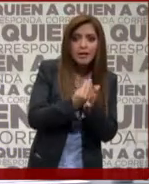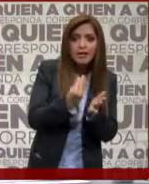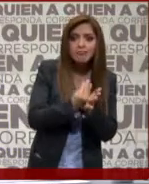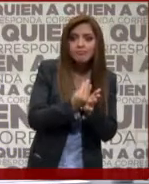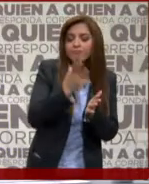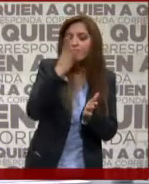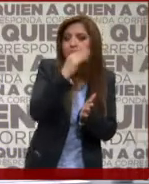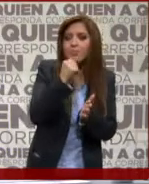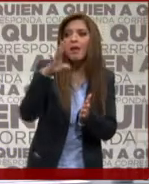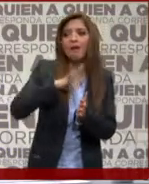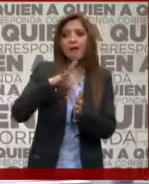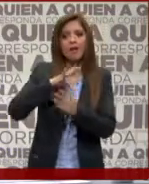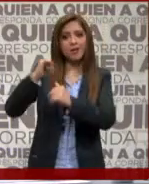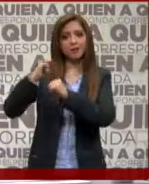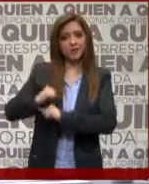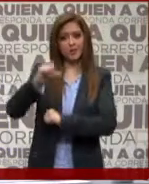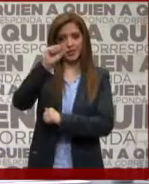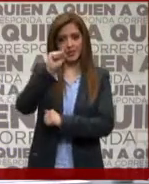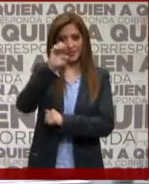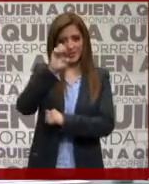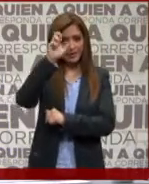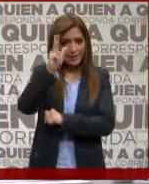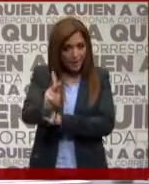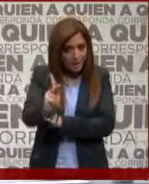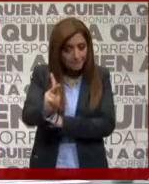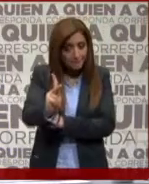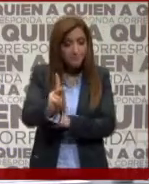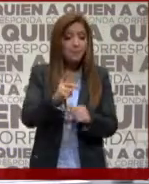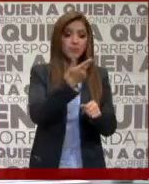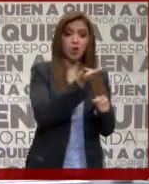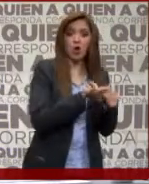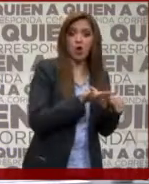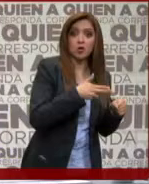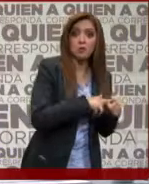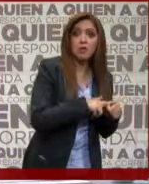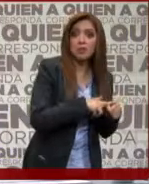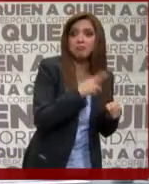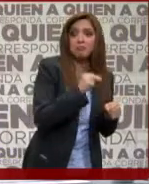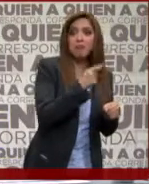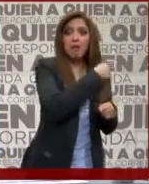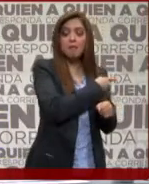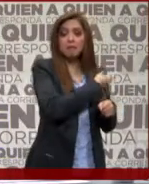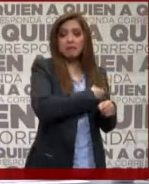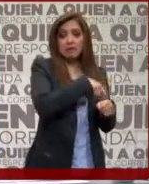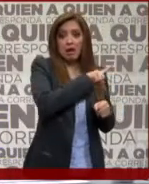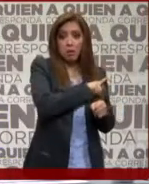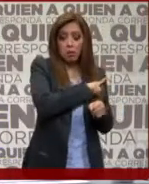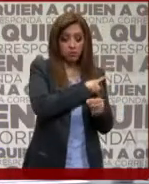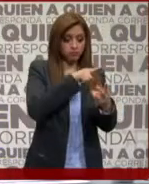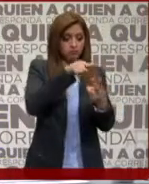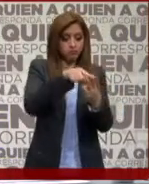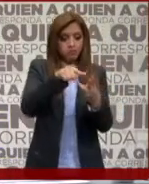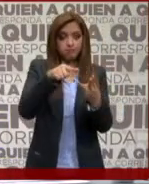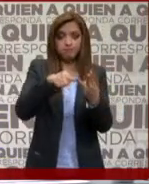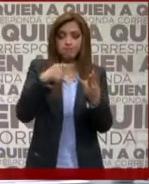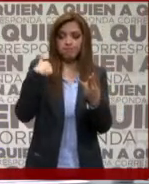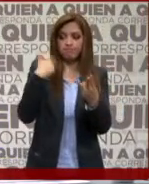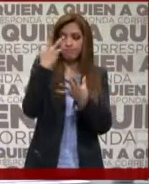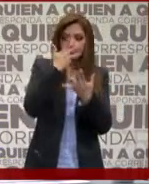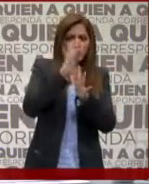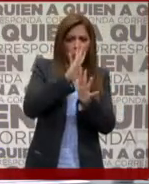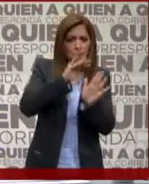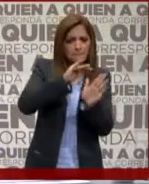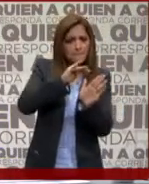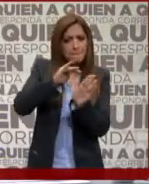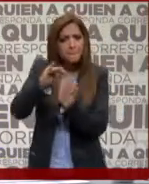secretaria educación pública y lo vamos a construir un hospital porque para eso está el sector salud no vamos a confundir los cables de esto vamos a